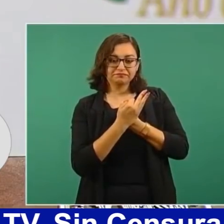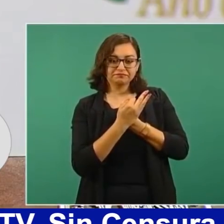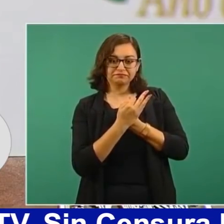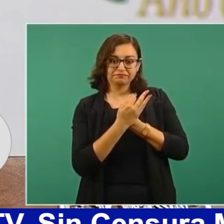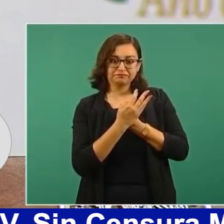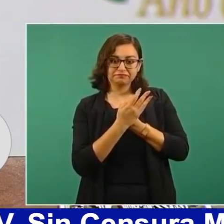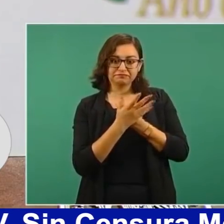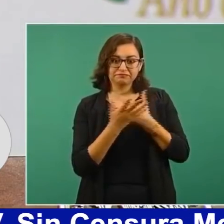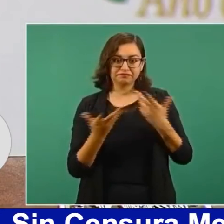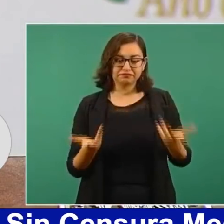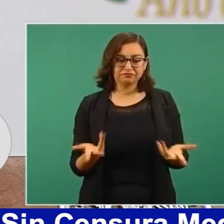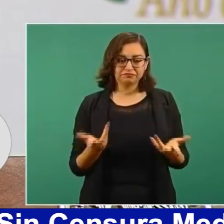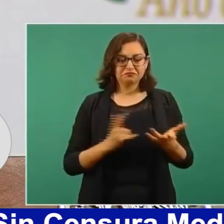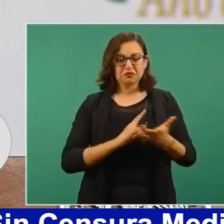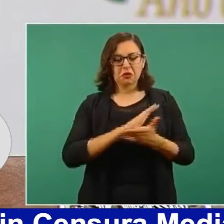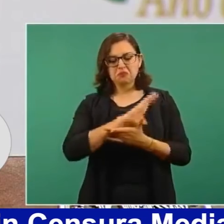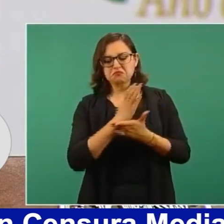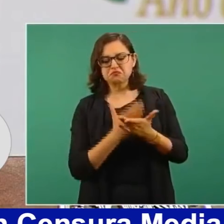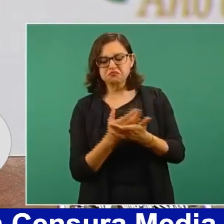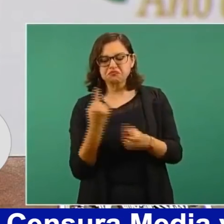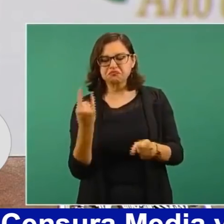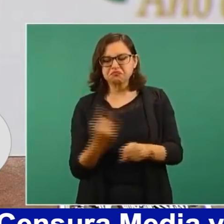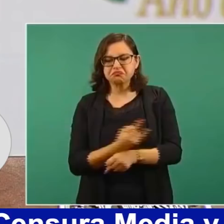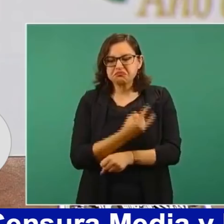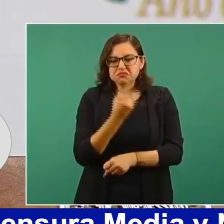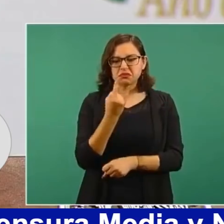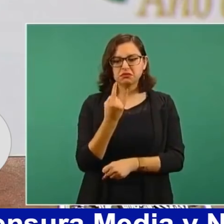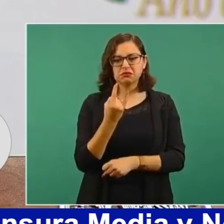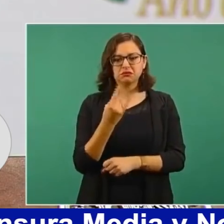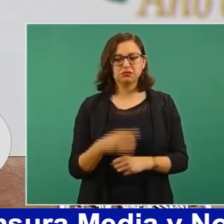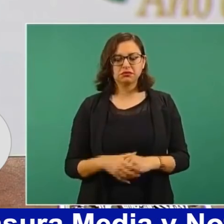o no cumplir con un contrato